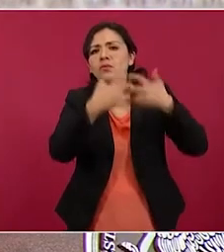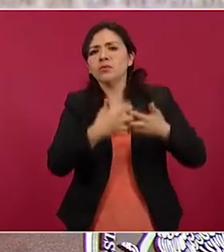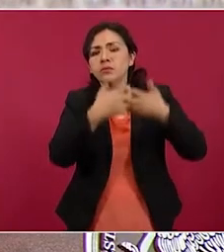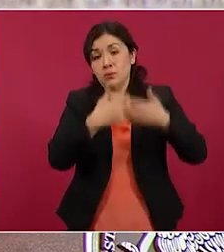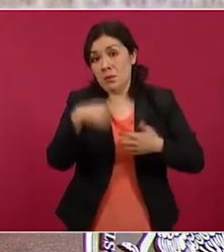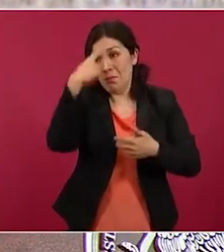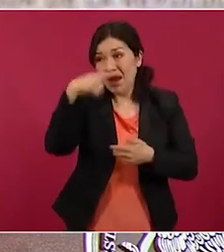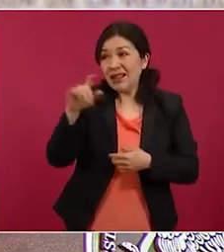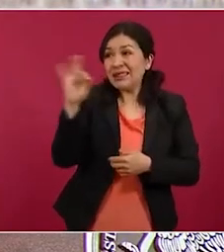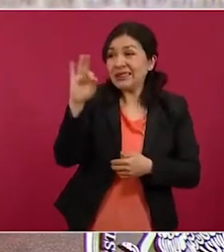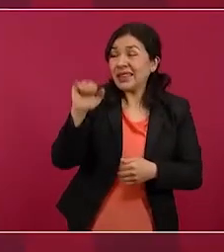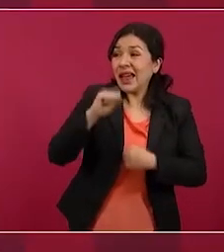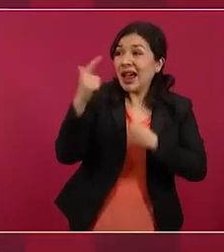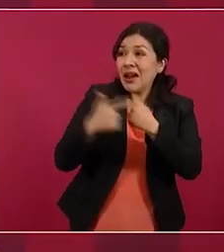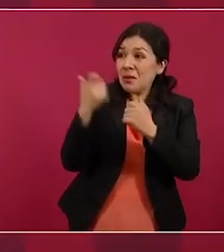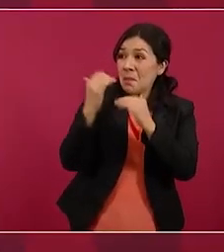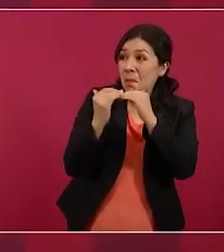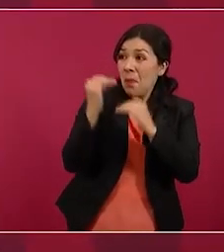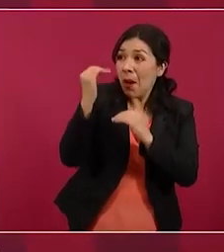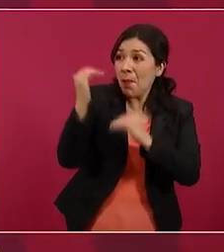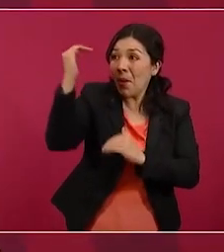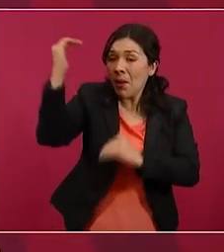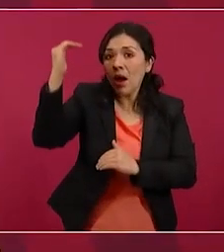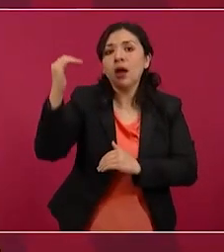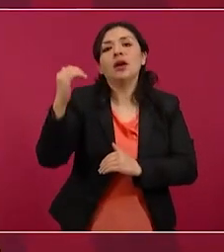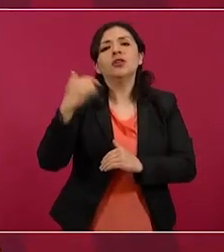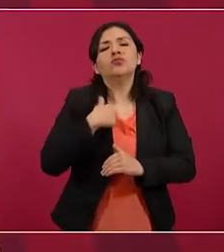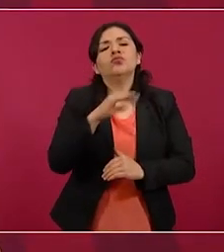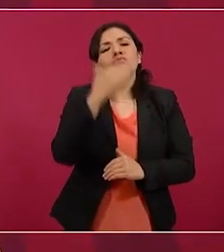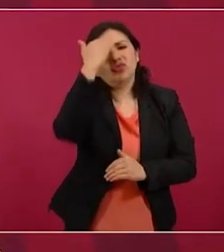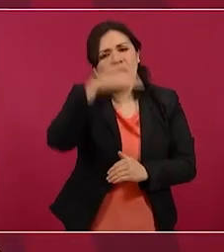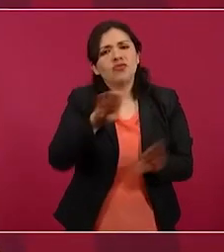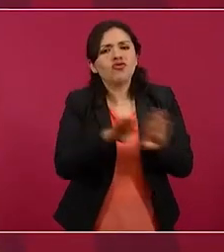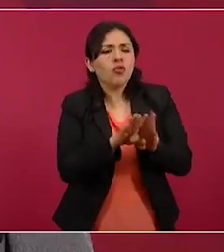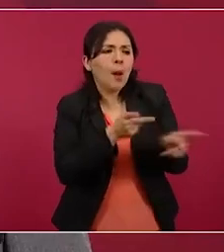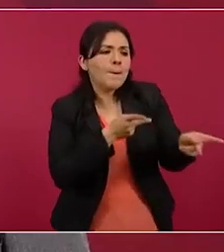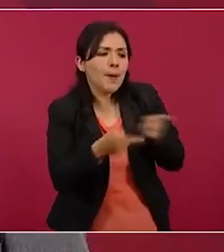evitar el aumento en los costos de